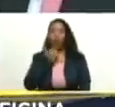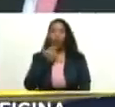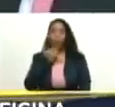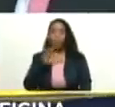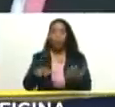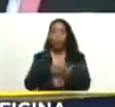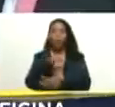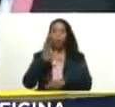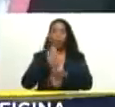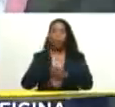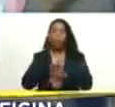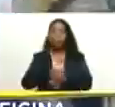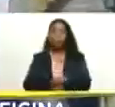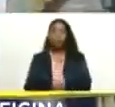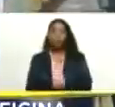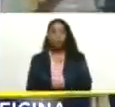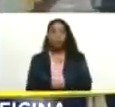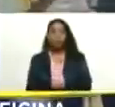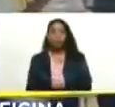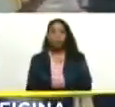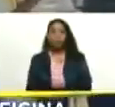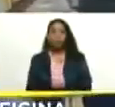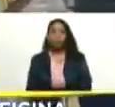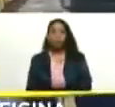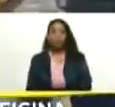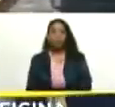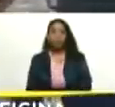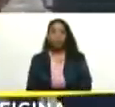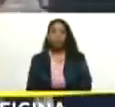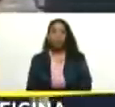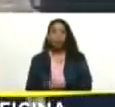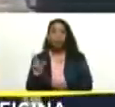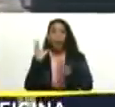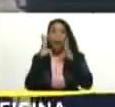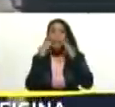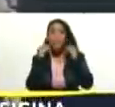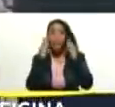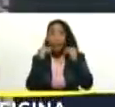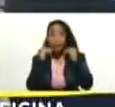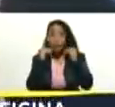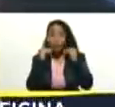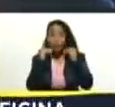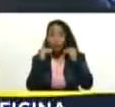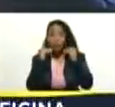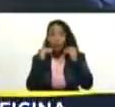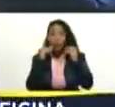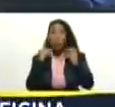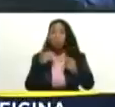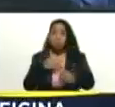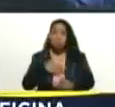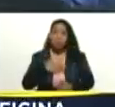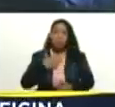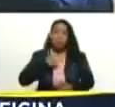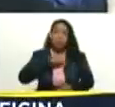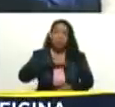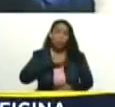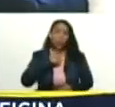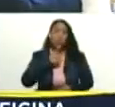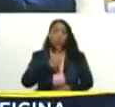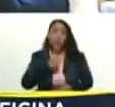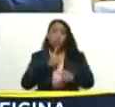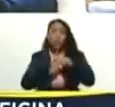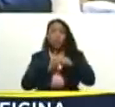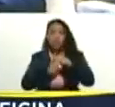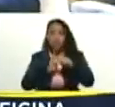que pudiera haber. Creo que en base a esa experiencia pudiéramos ser optimistas hoy